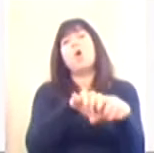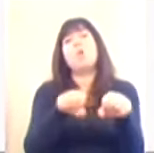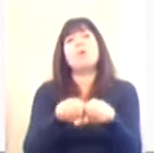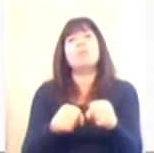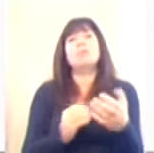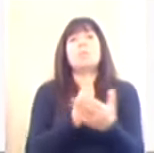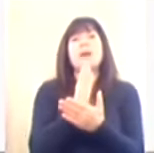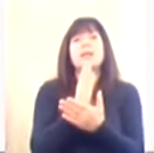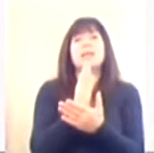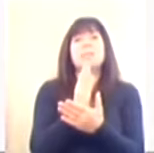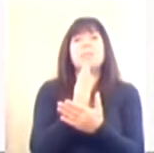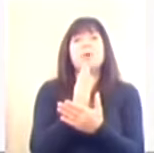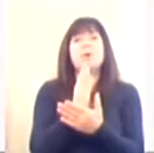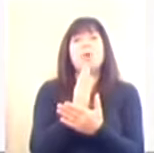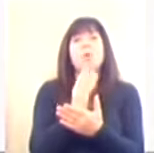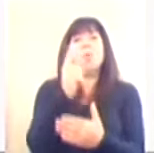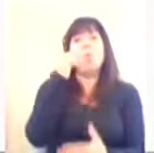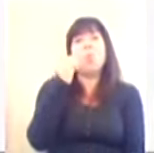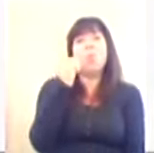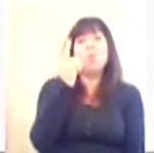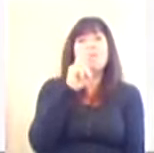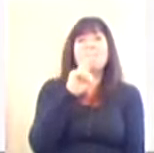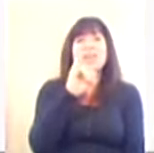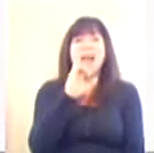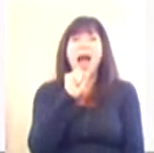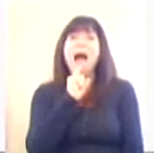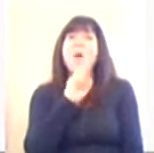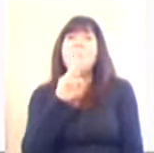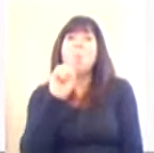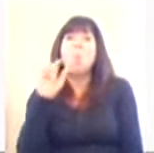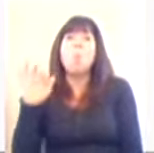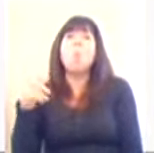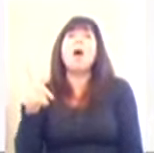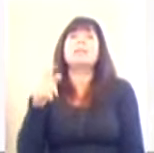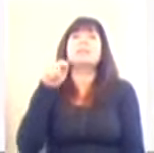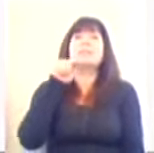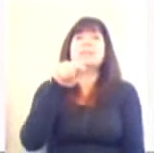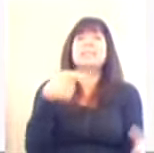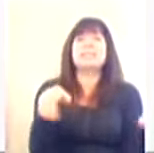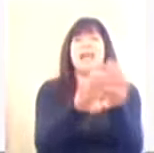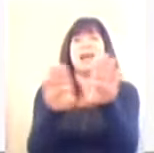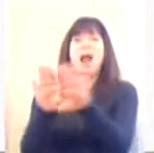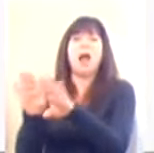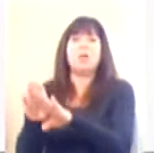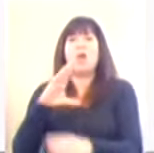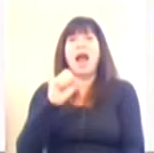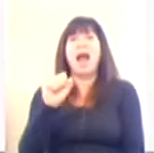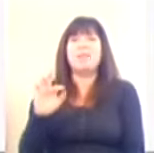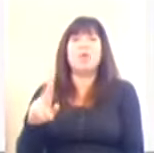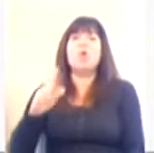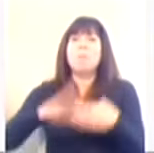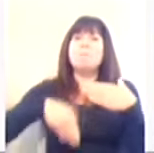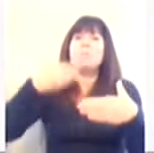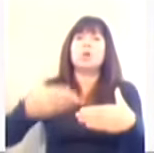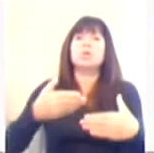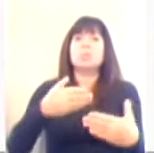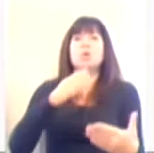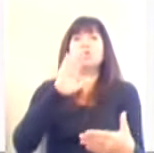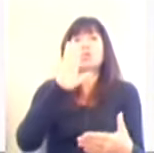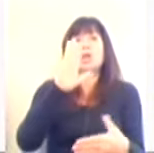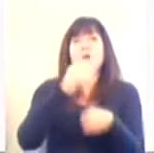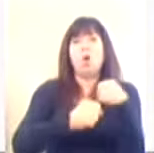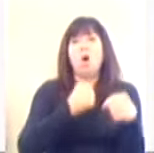fue 1 gigawatt de los 5.000 megawatts de unidad de carbón se cerraron en los próximos 5 años. Ya vimos la semana pasada, ¿no es